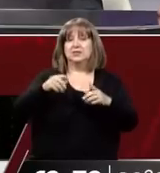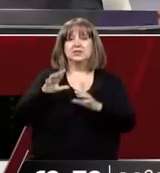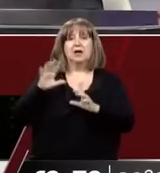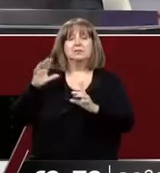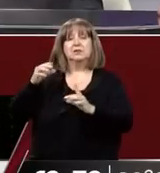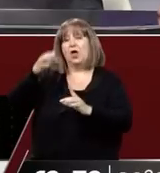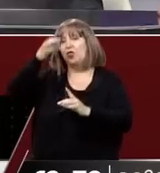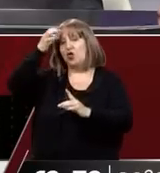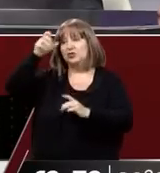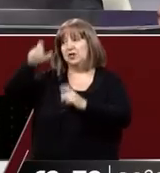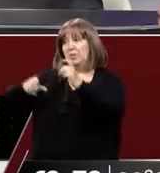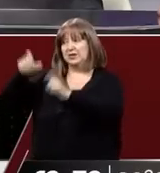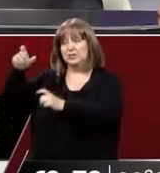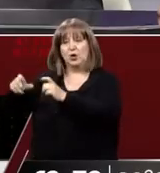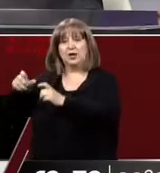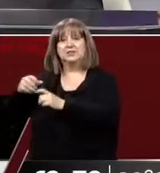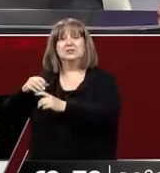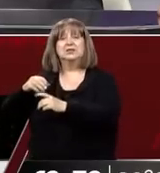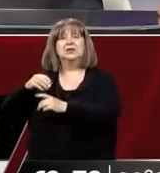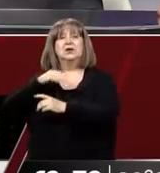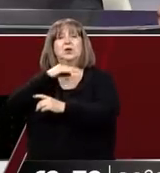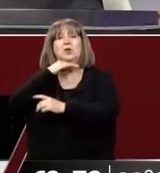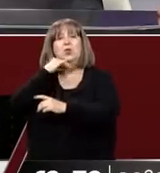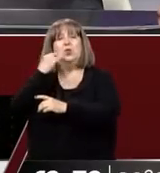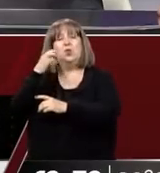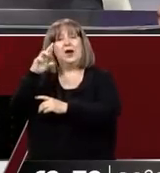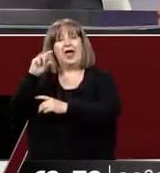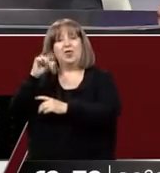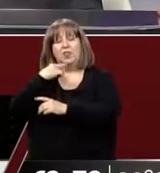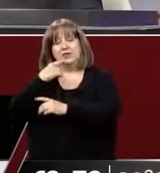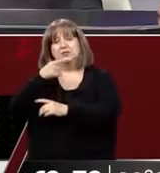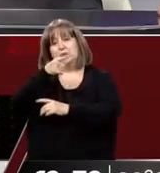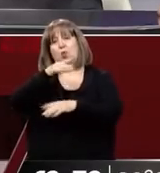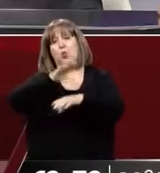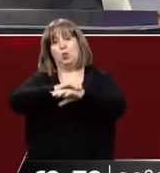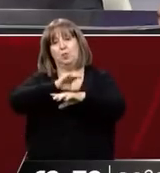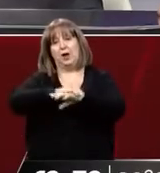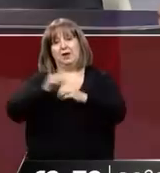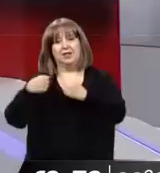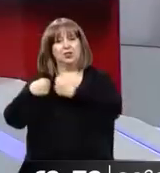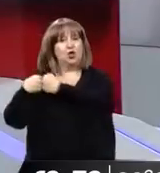Oviedo culpable de la muerte de Angela quino y de su hijo gracias Sofía